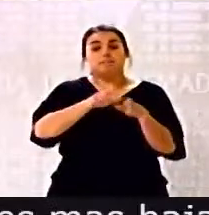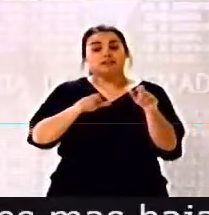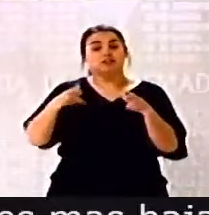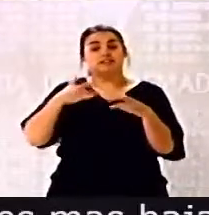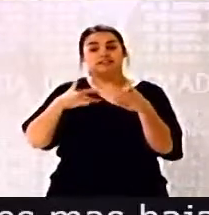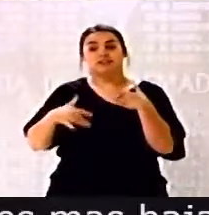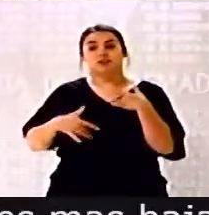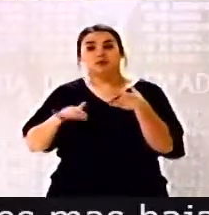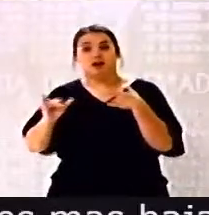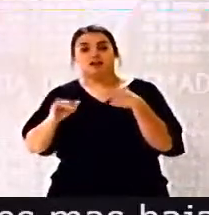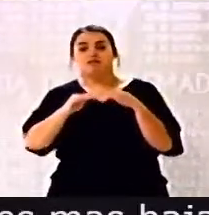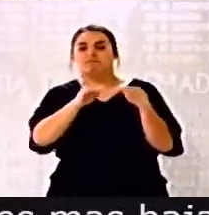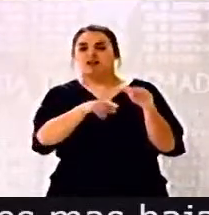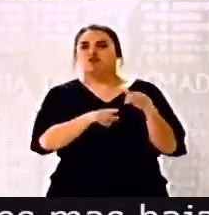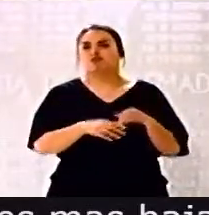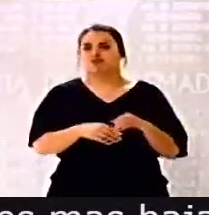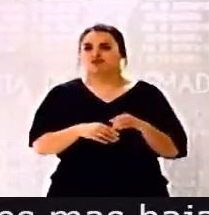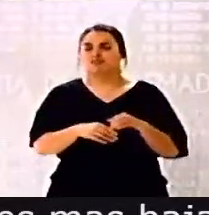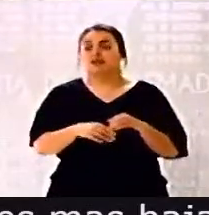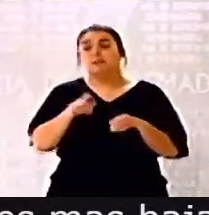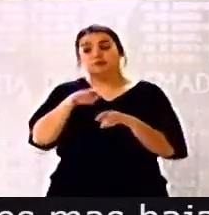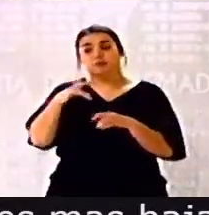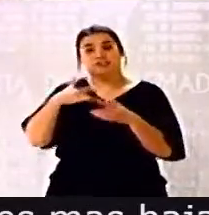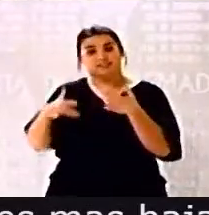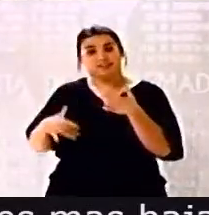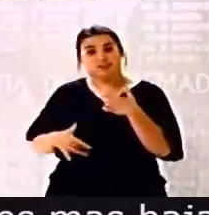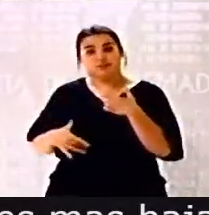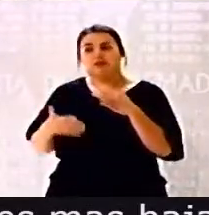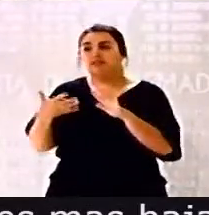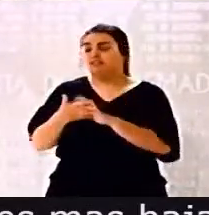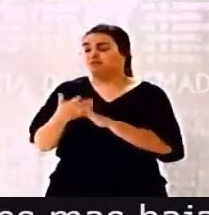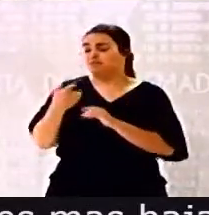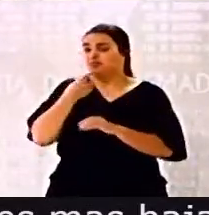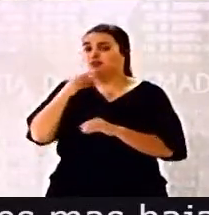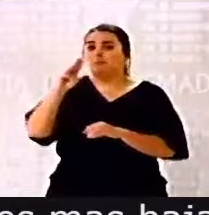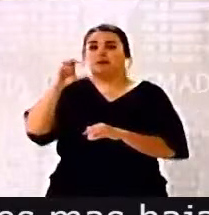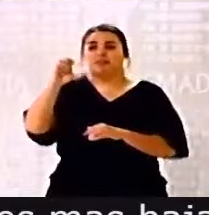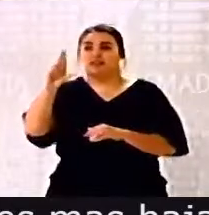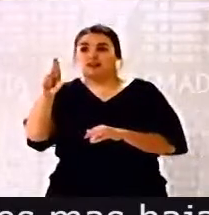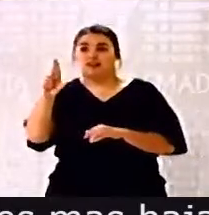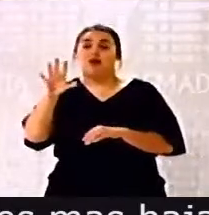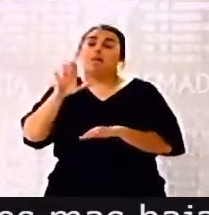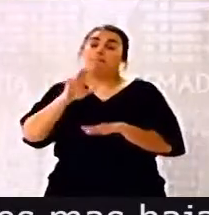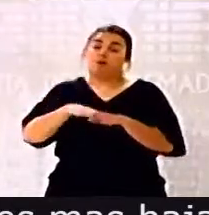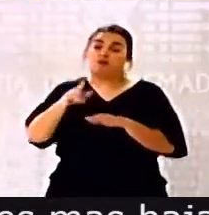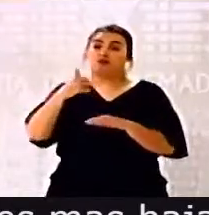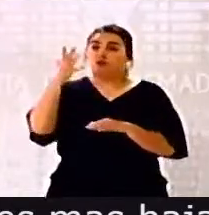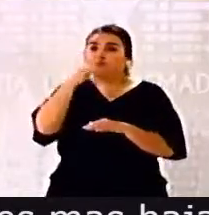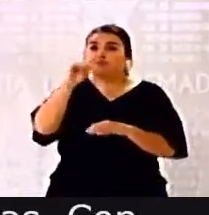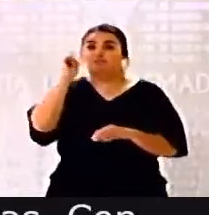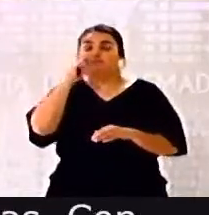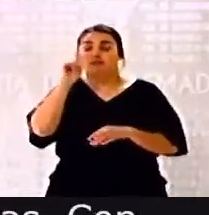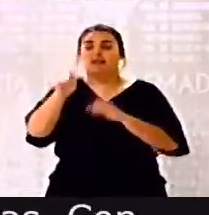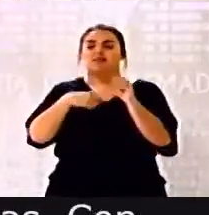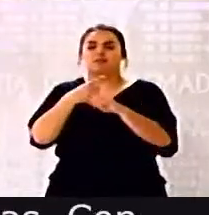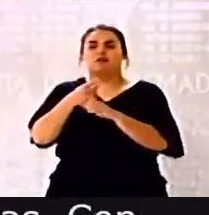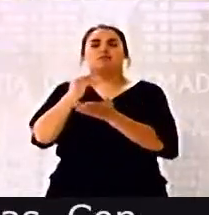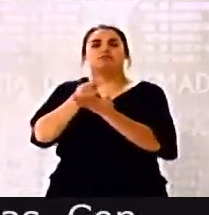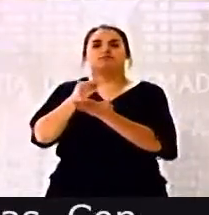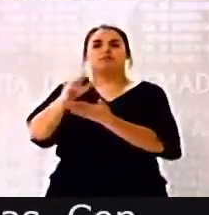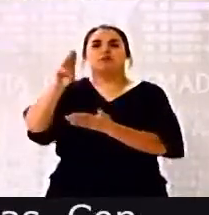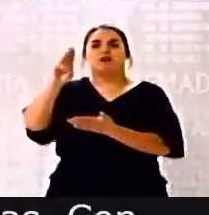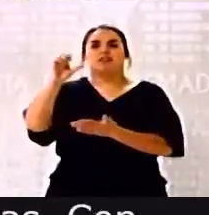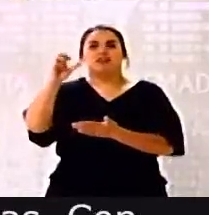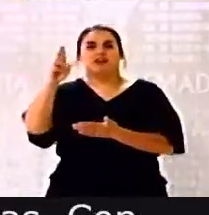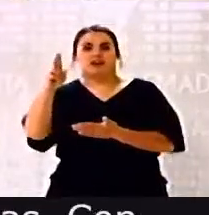síntomas. En las personas que tienen síntomas está indicada la PCR y para eso se detectan los sospechosos y se les realiza la PCR en